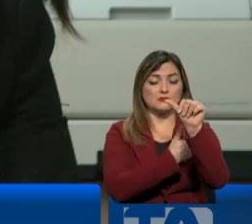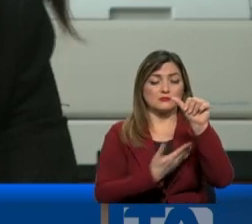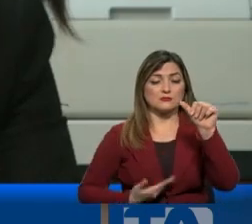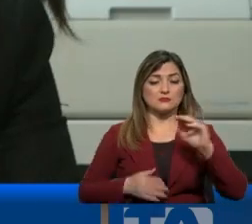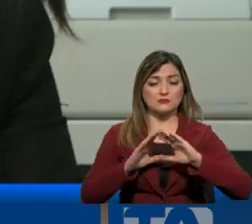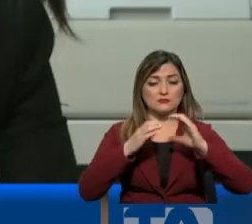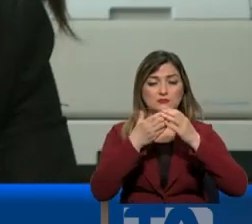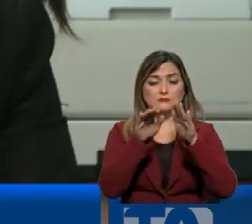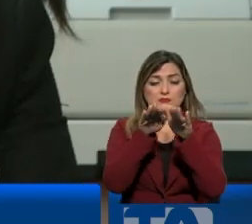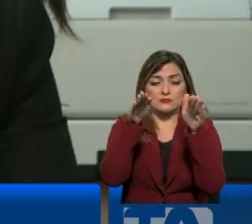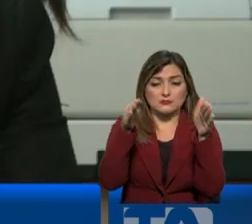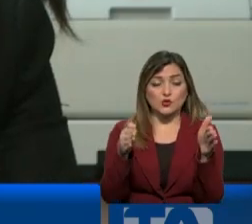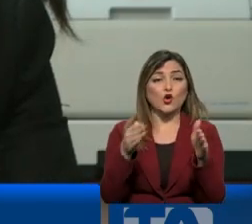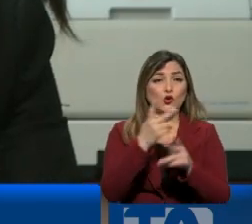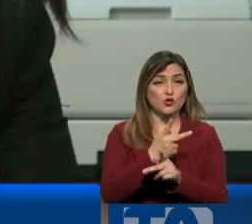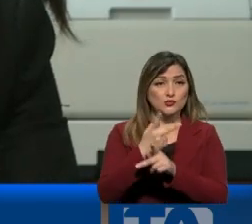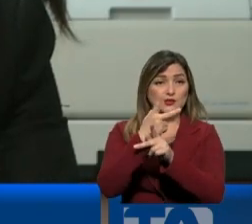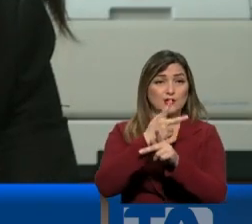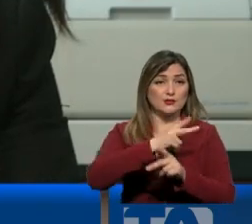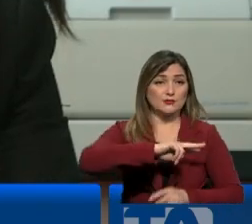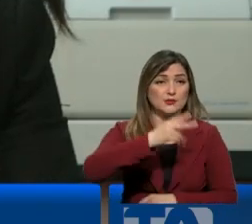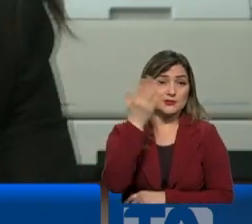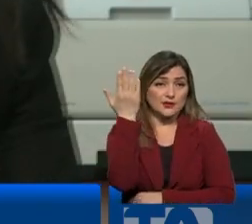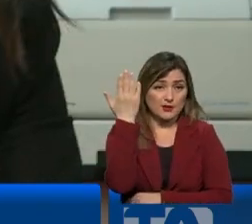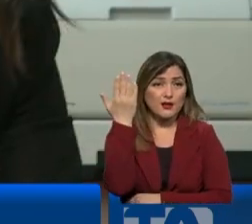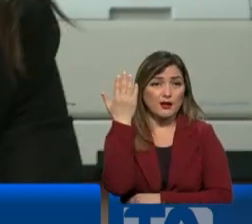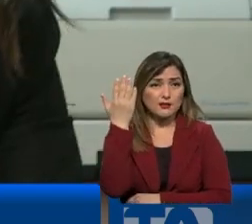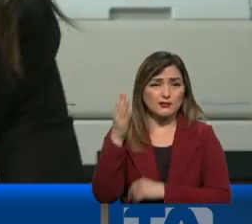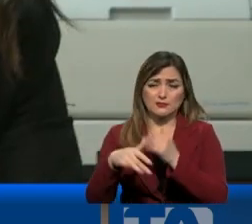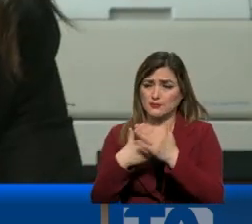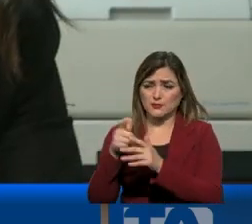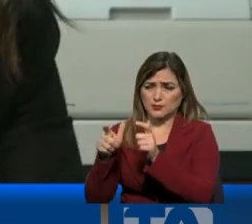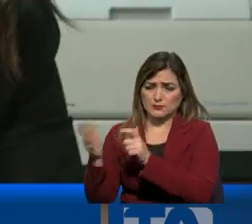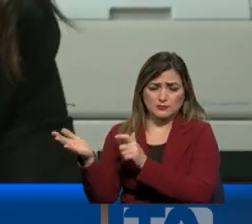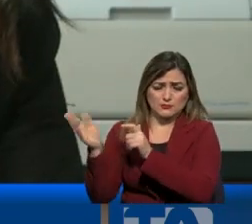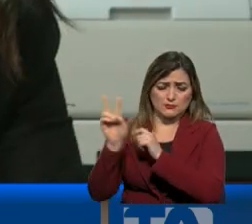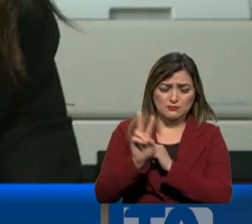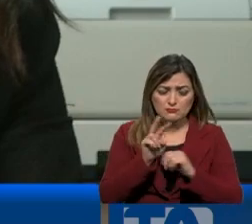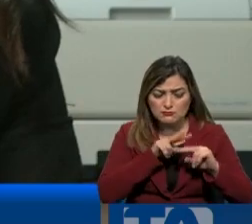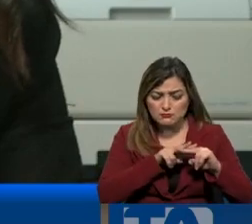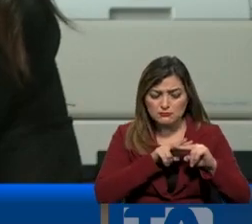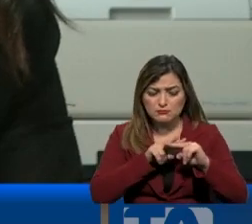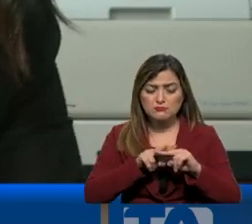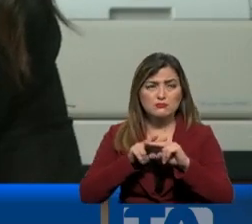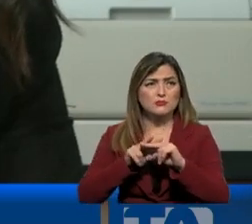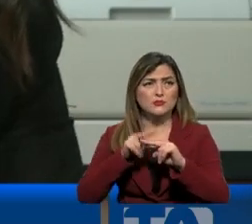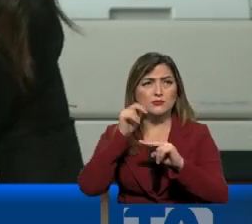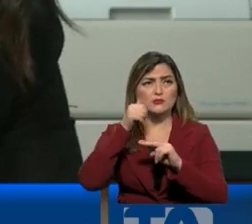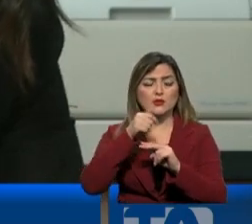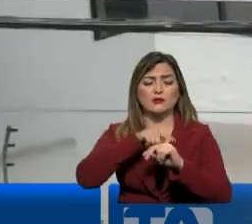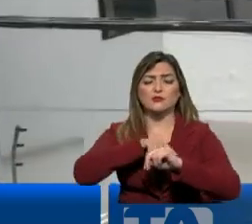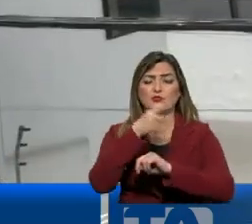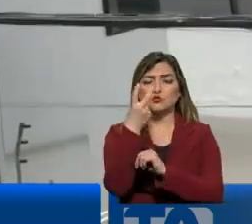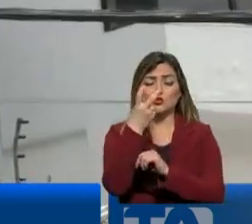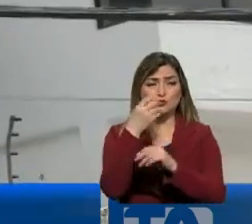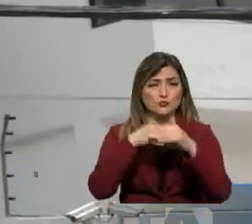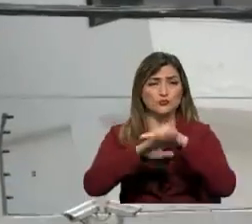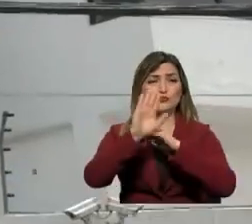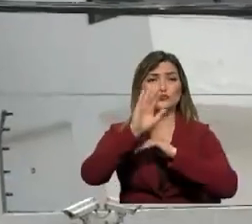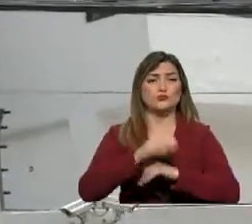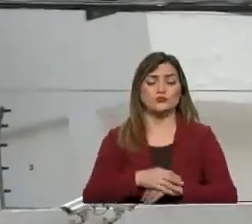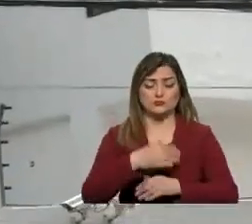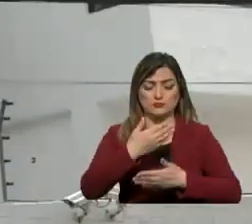Comisión de Mesa, el concejal vicealcalde Santiago Guarderas. Nosotros tenemos previsto enviarlo a más tardar mañana al mediodía. Hasta que